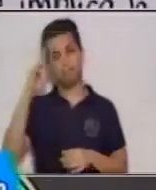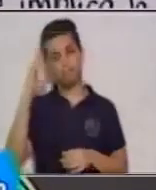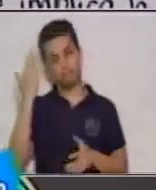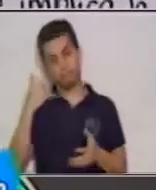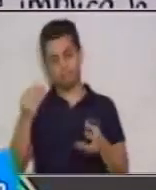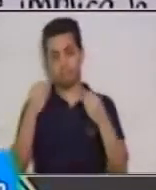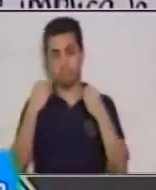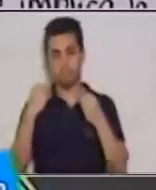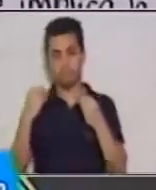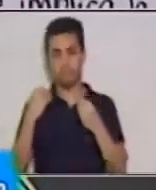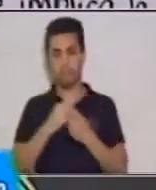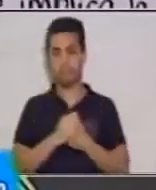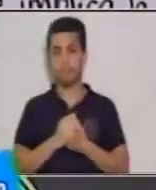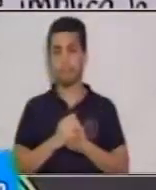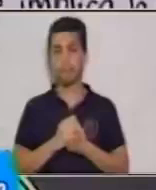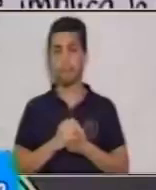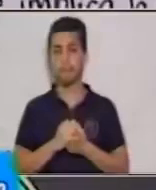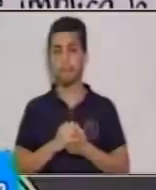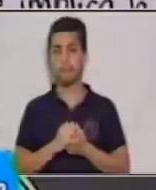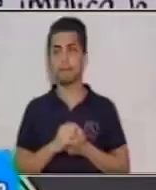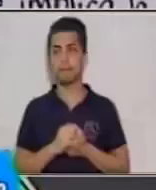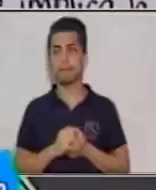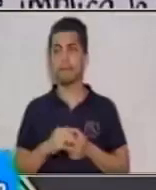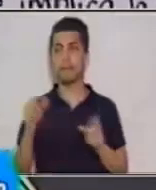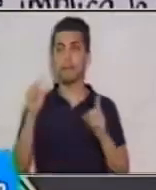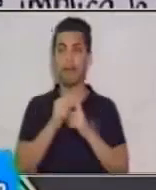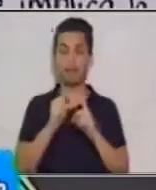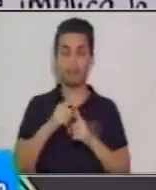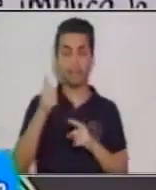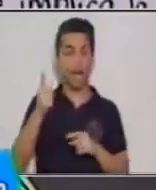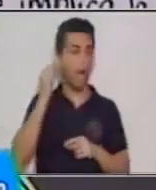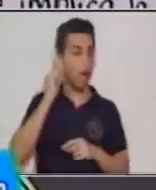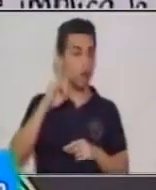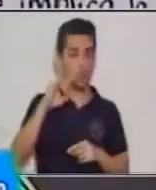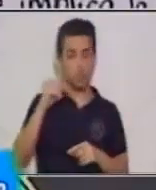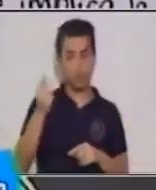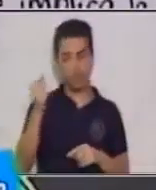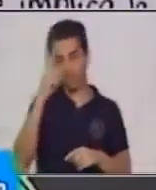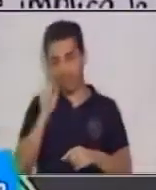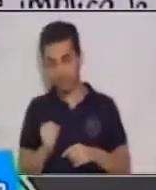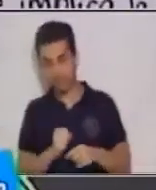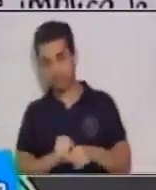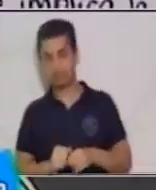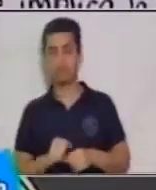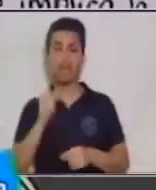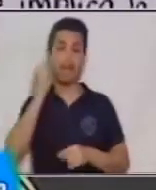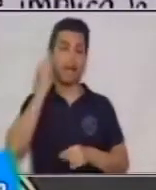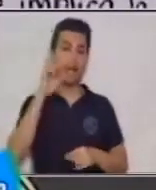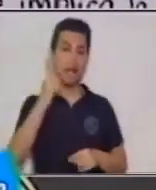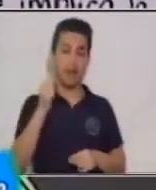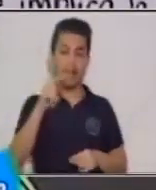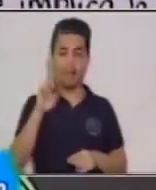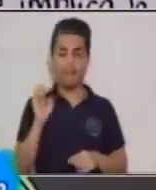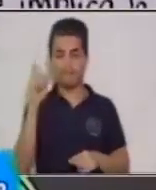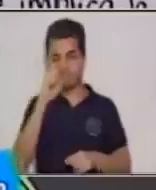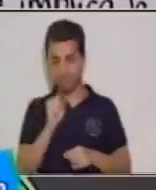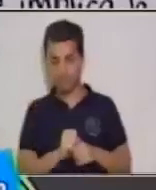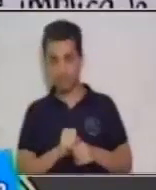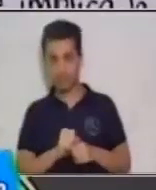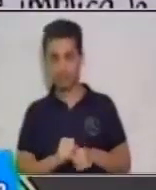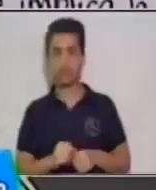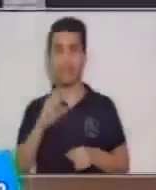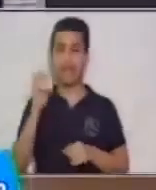enseñaron las agudas, graves, esdrújulas, sílaba tónica, sílaba